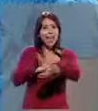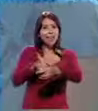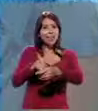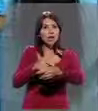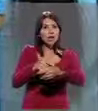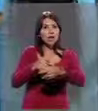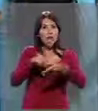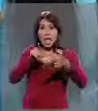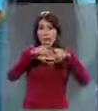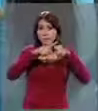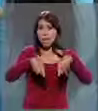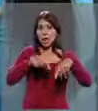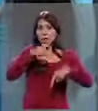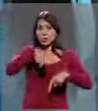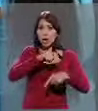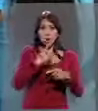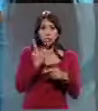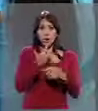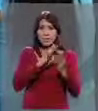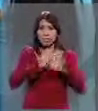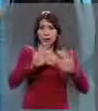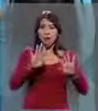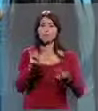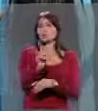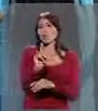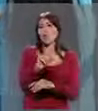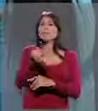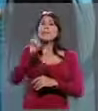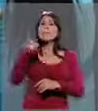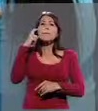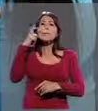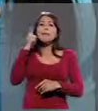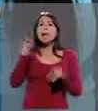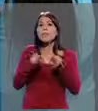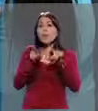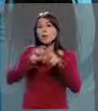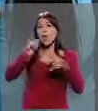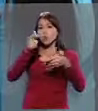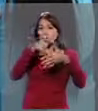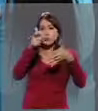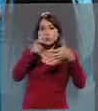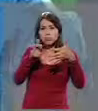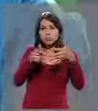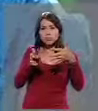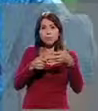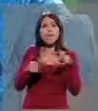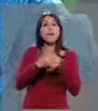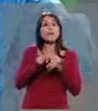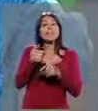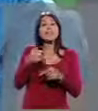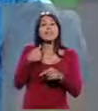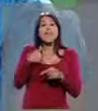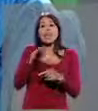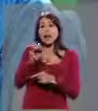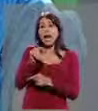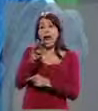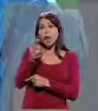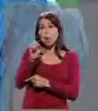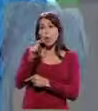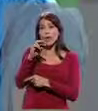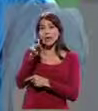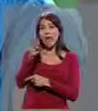solo quitar el azúcar tiene que pensar que hay otros alimentos que también tienen carbohidratos que se van a convertir